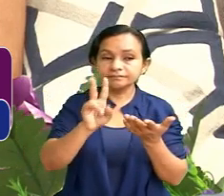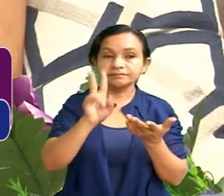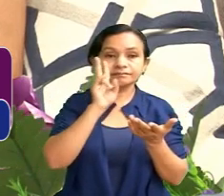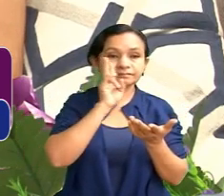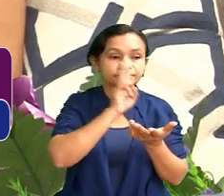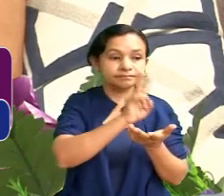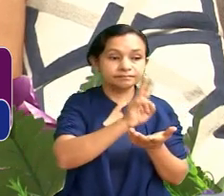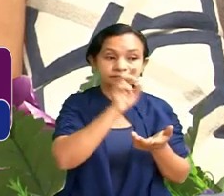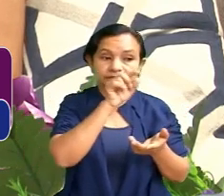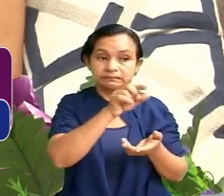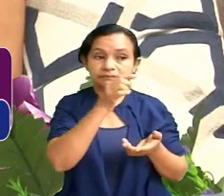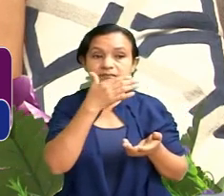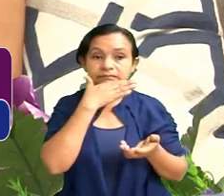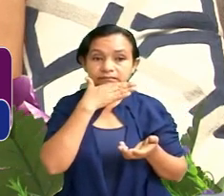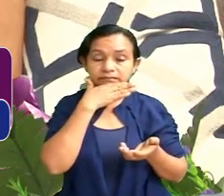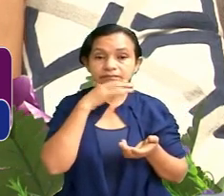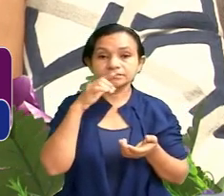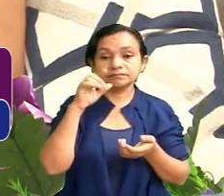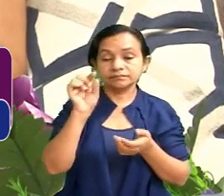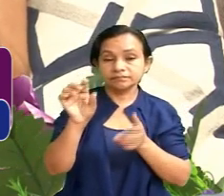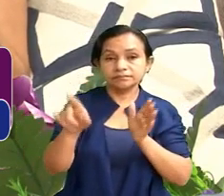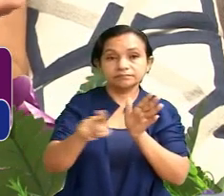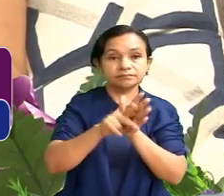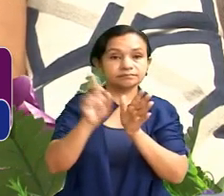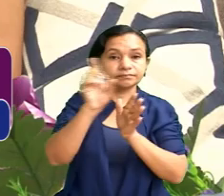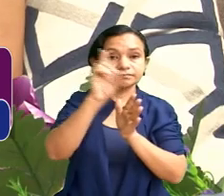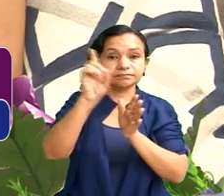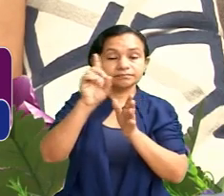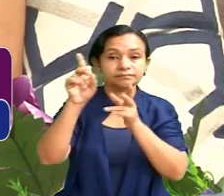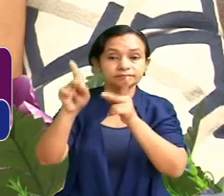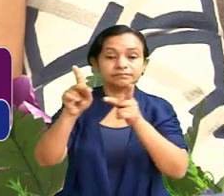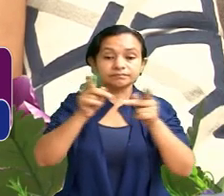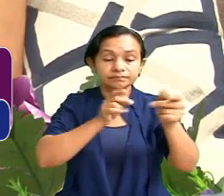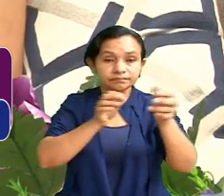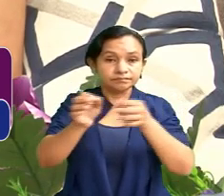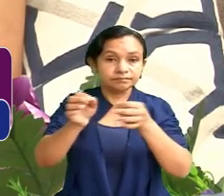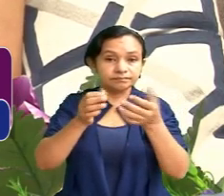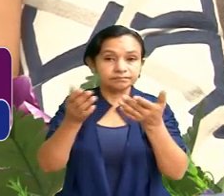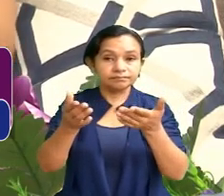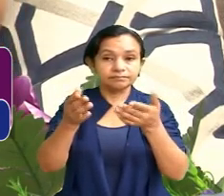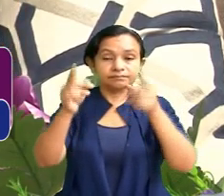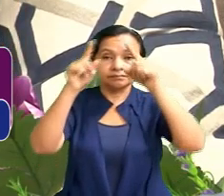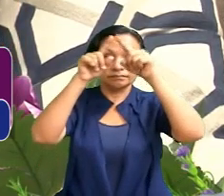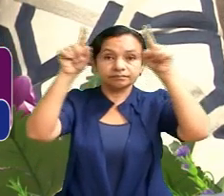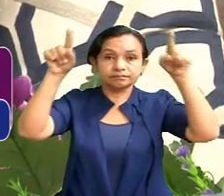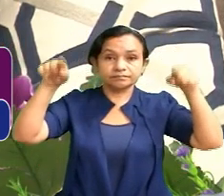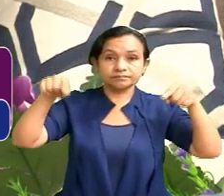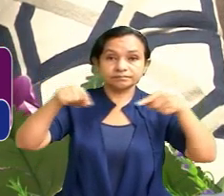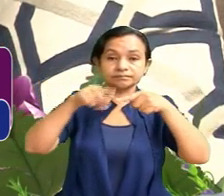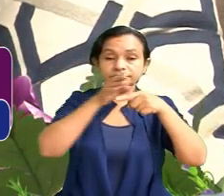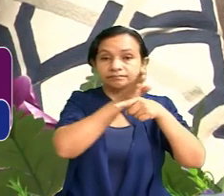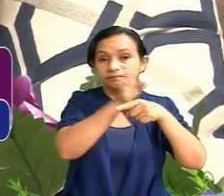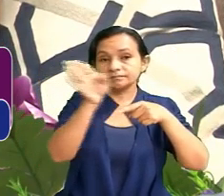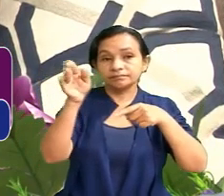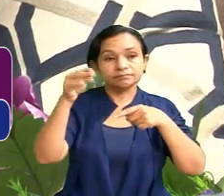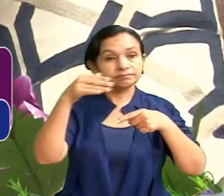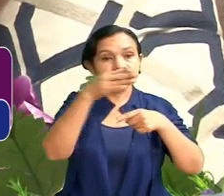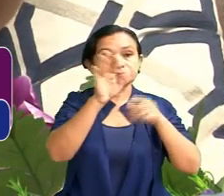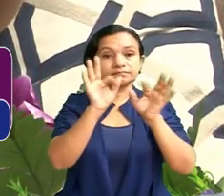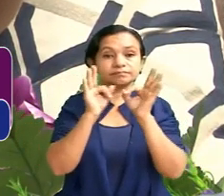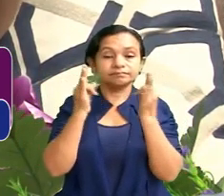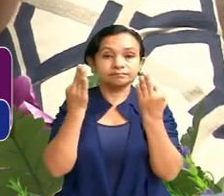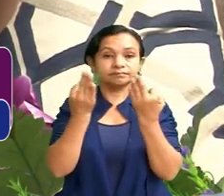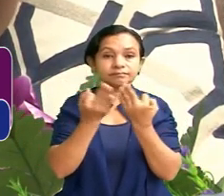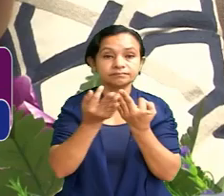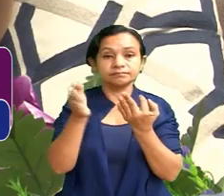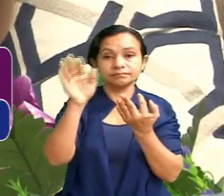si hay puntos críticos puntos de peligro a dónde se tienen que tomar algunas medidas poner rótulos señalización que la familia si va a si va a un